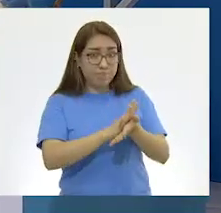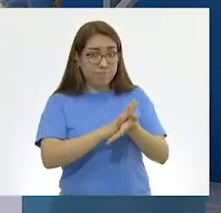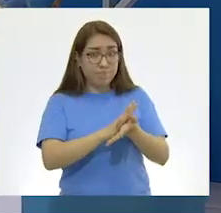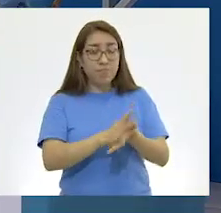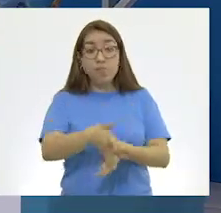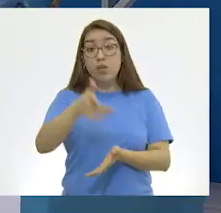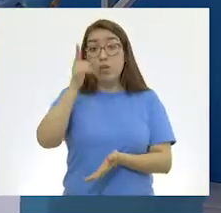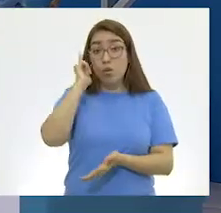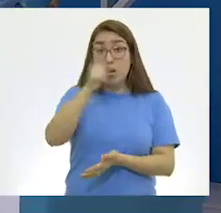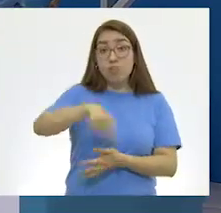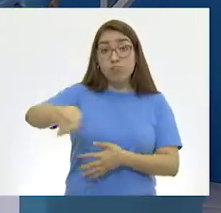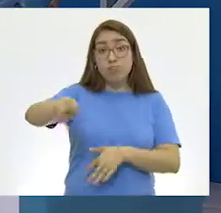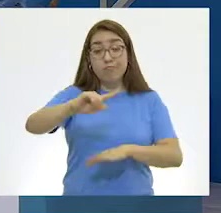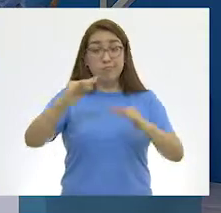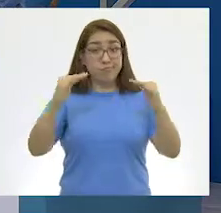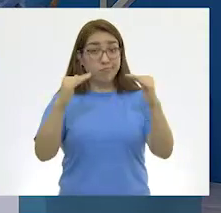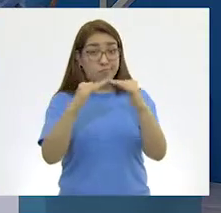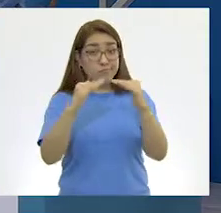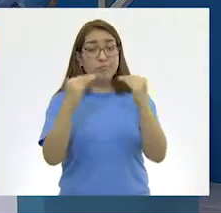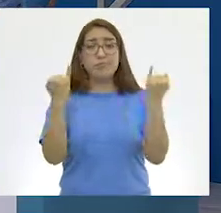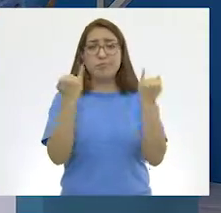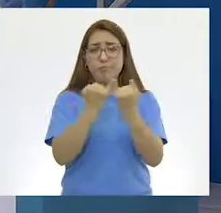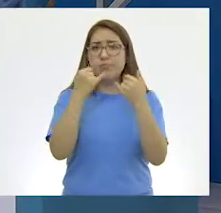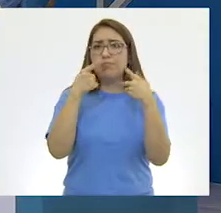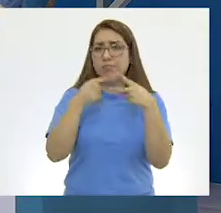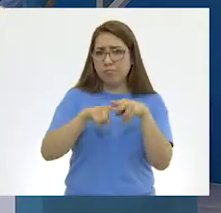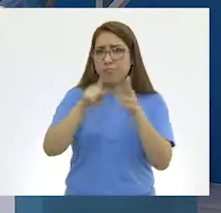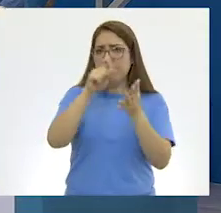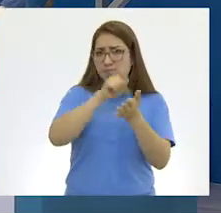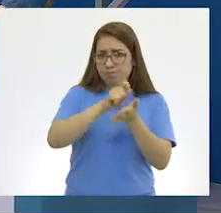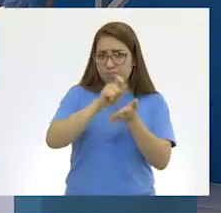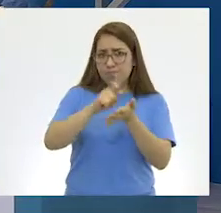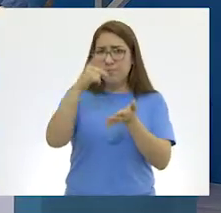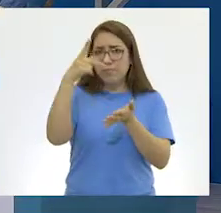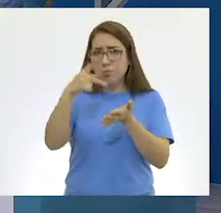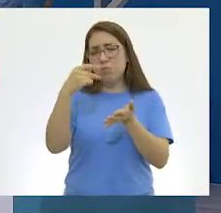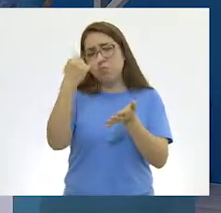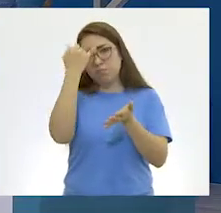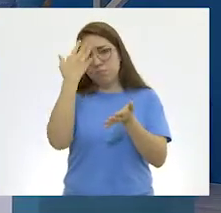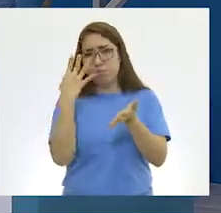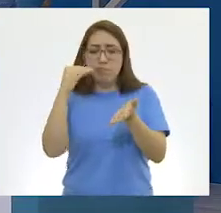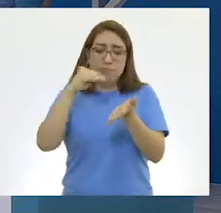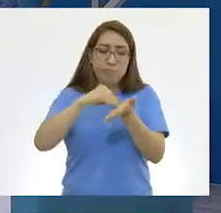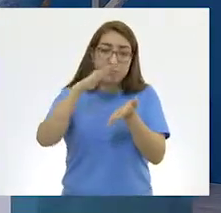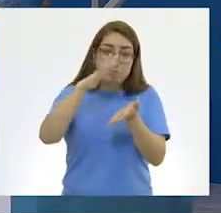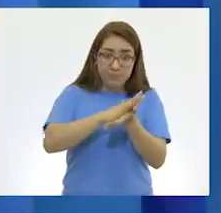Espero que ustedes en casa también puedan empezar a escribir e ilustrar su monografía.